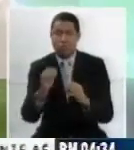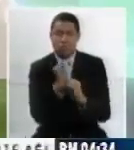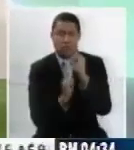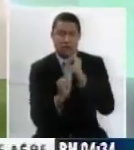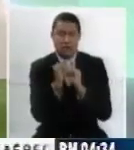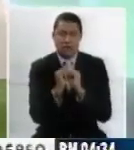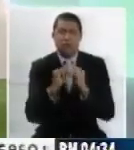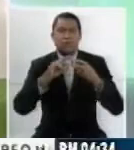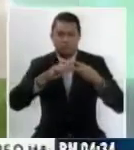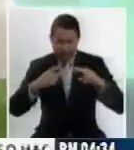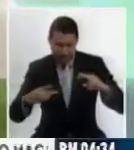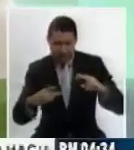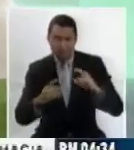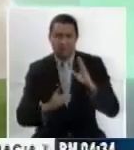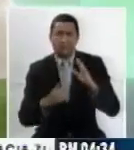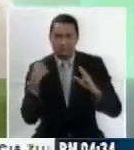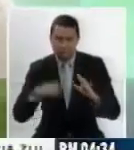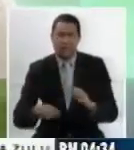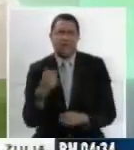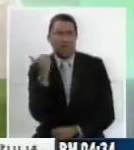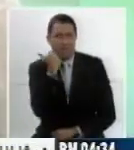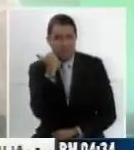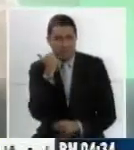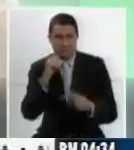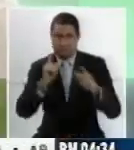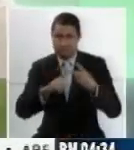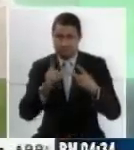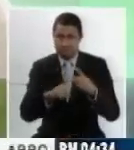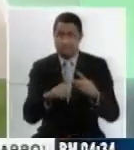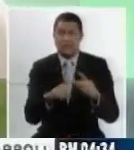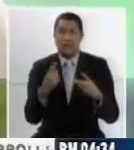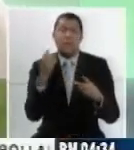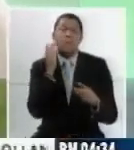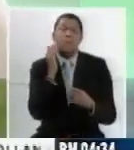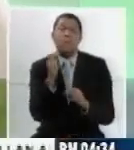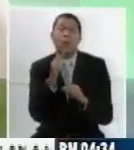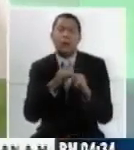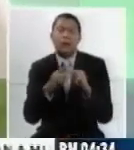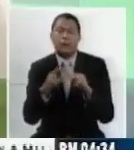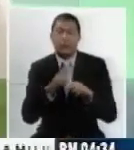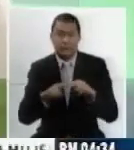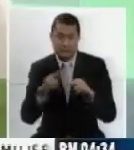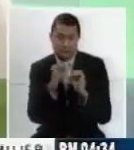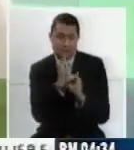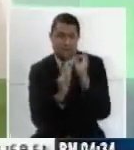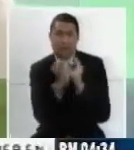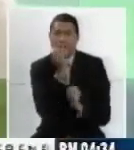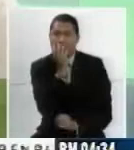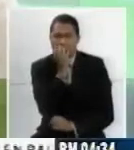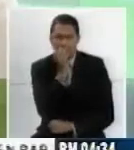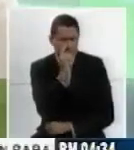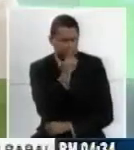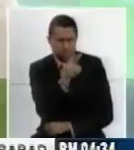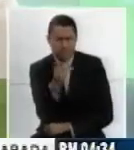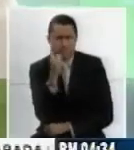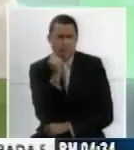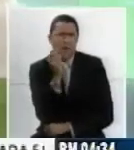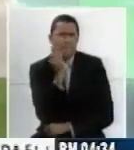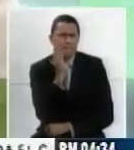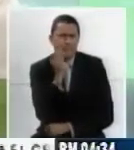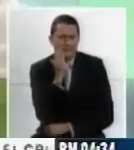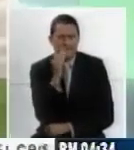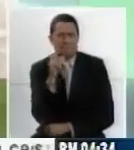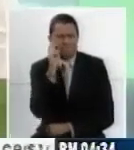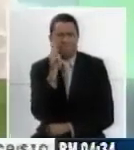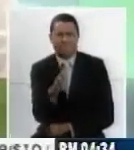una predisposición genética a desarrollar la enfermedad. Generalmente donde tenemos un niño alérgico, nos volteamos a mirar a papá o mamá y ya